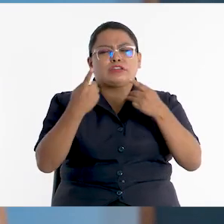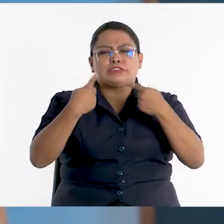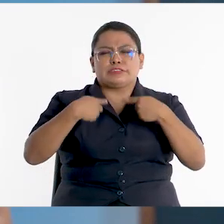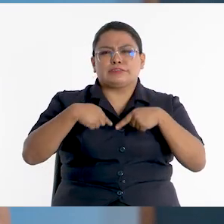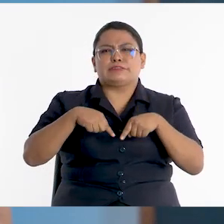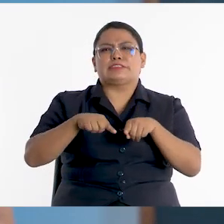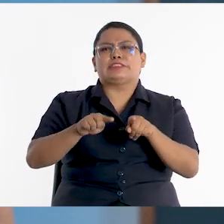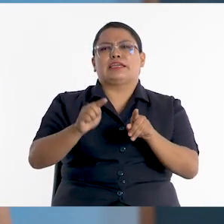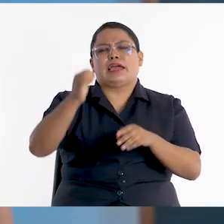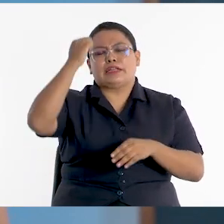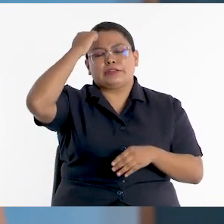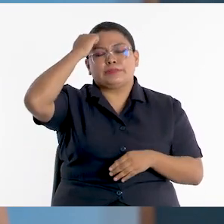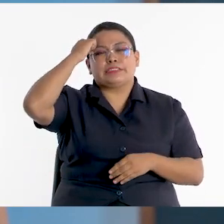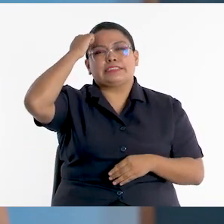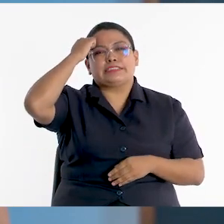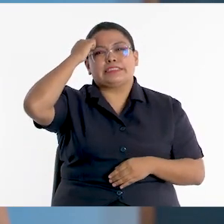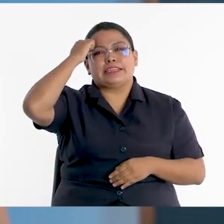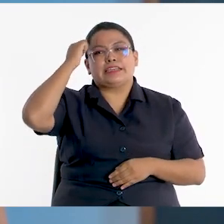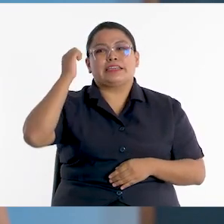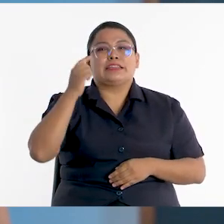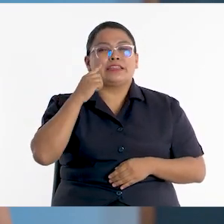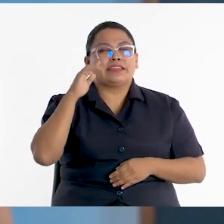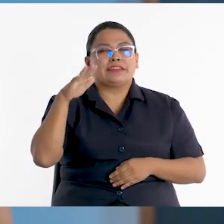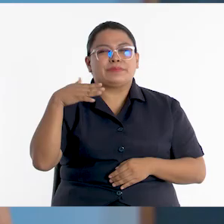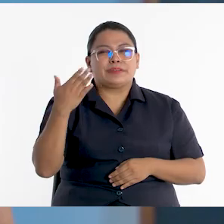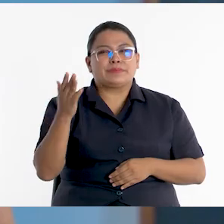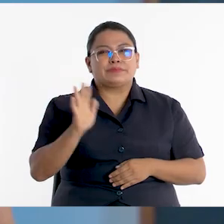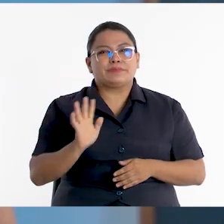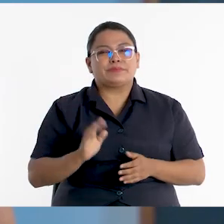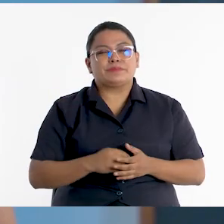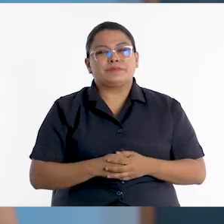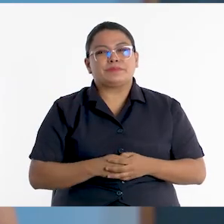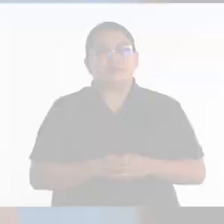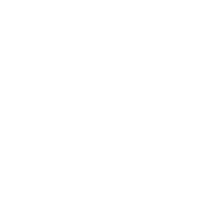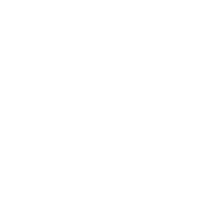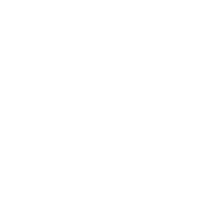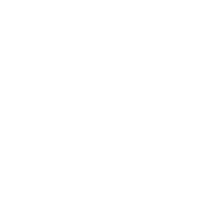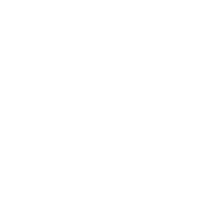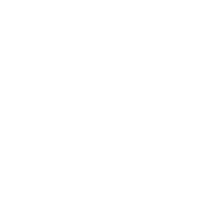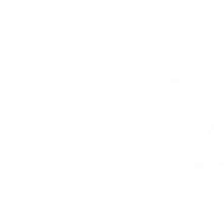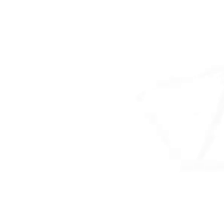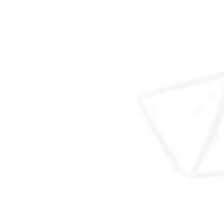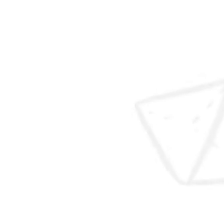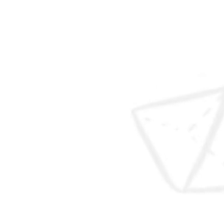y sobre todo que sigan en constante formación. Será hasta la próxima.